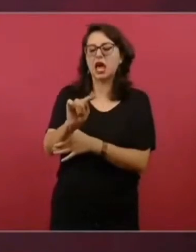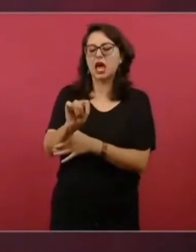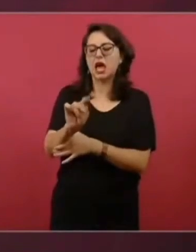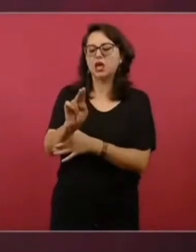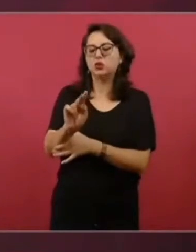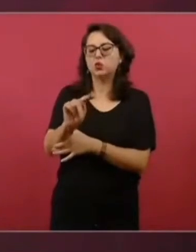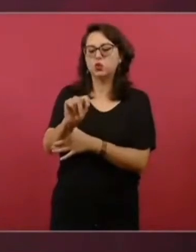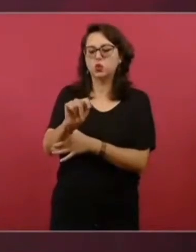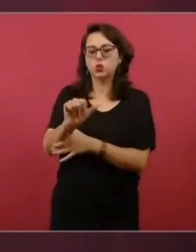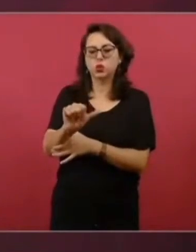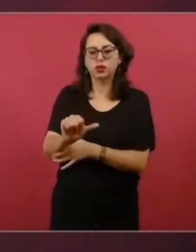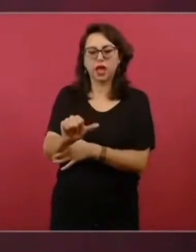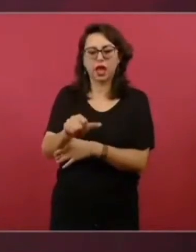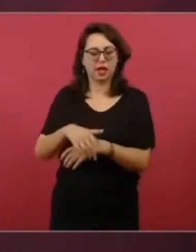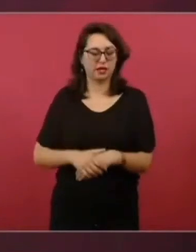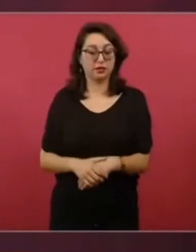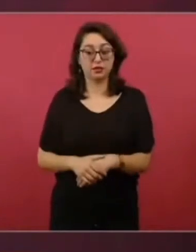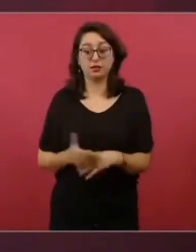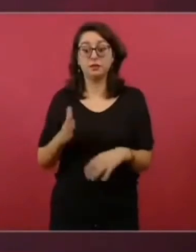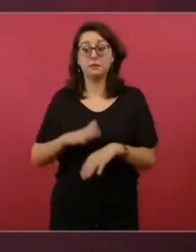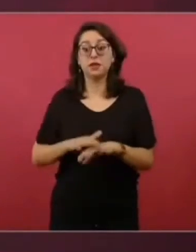porque estamos hablando de hace 10 años.